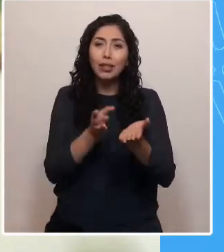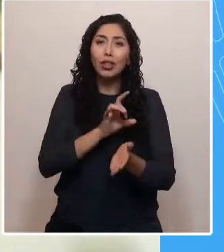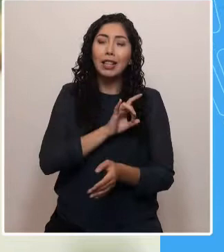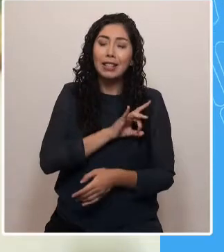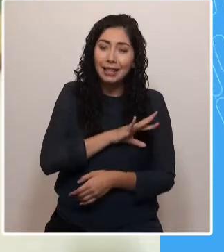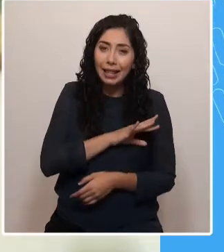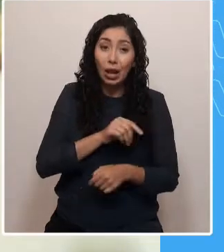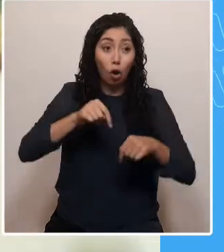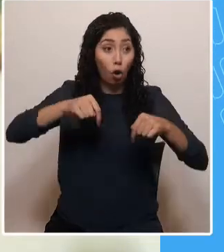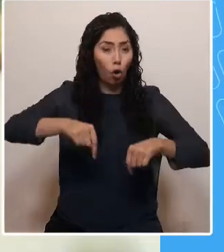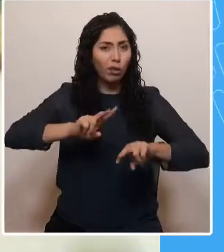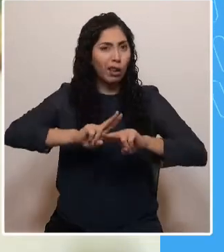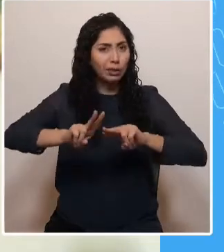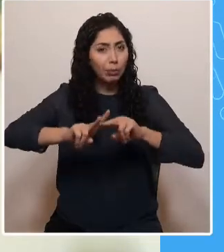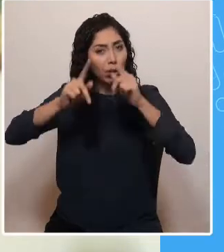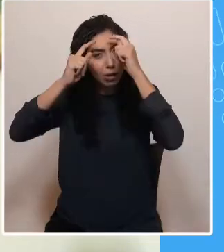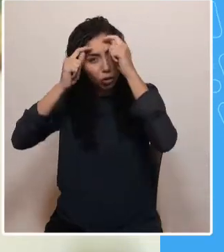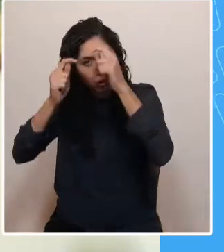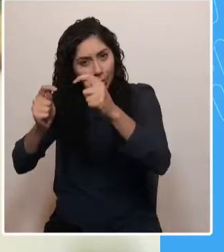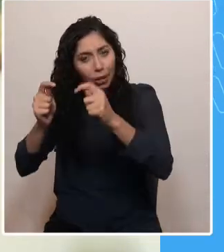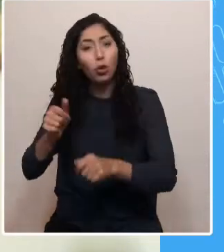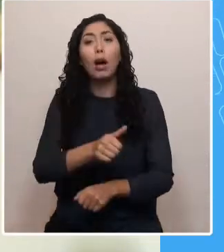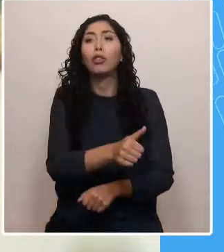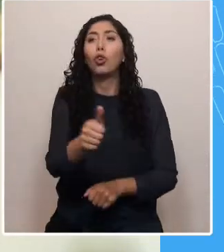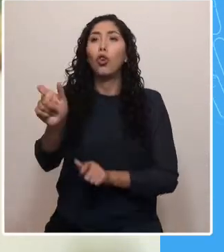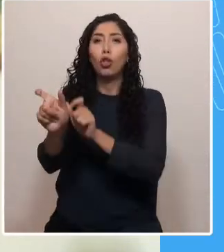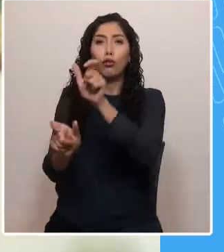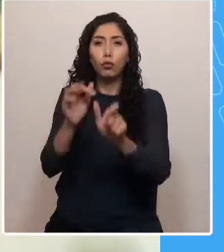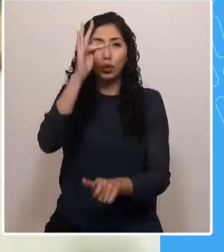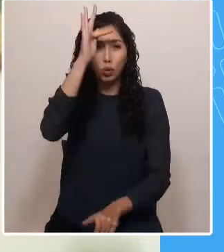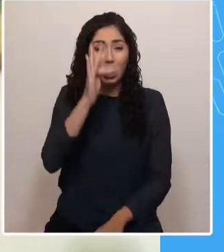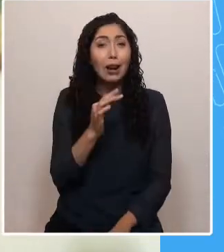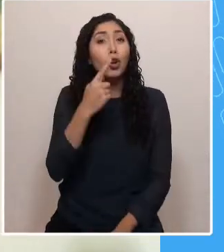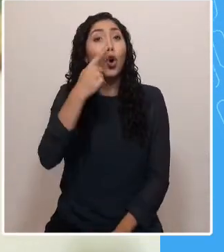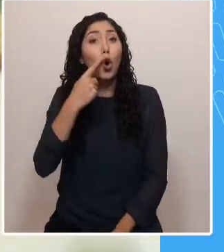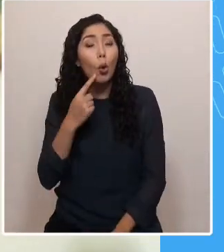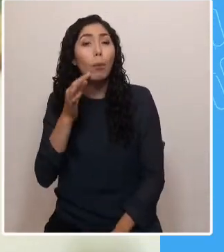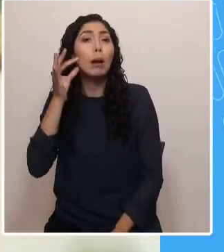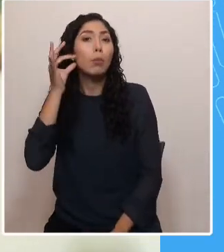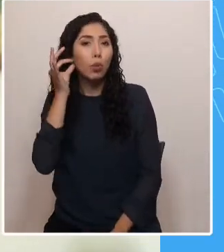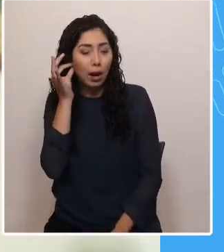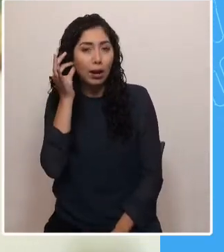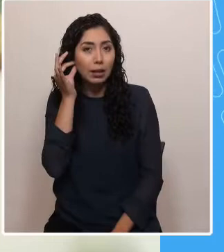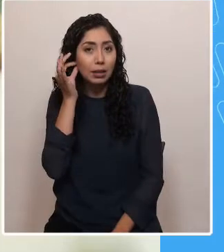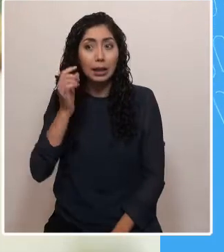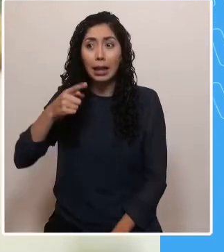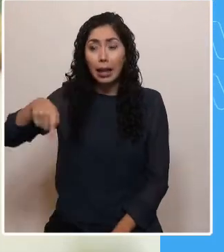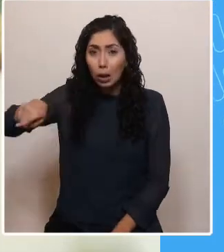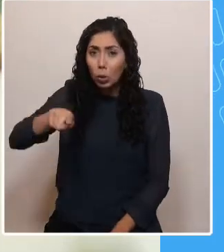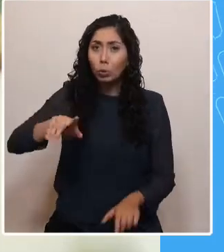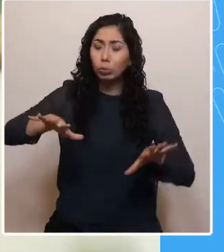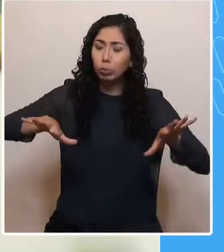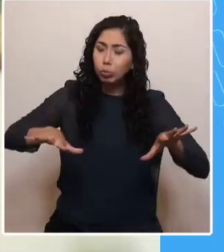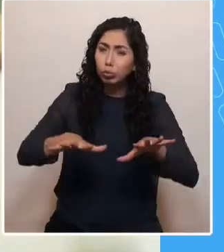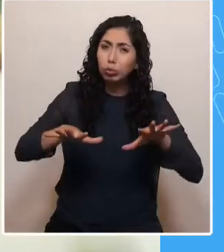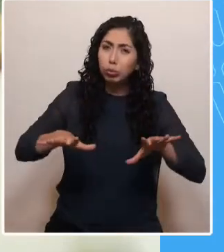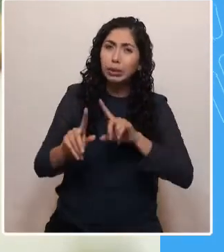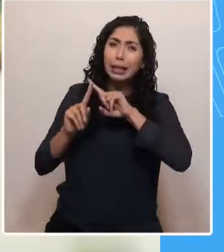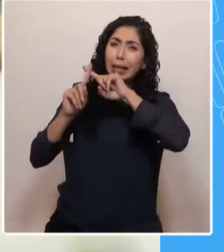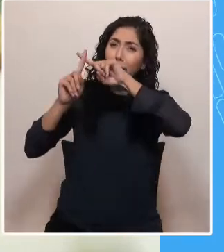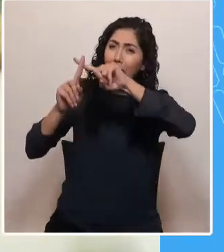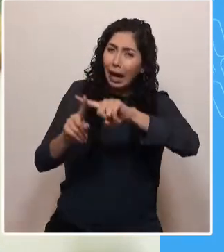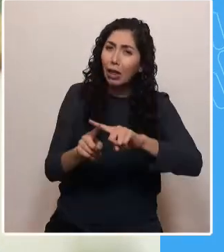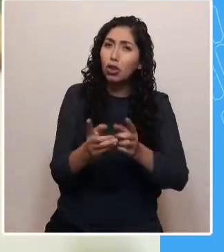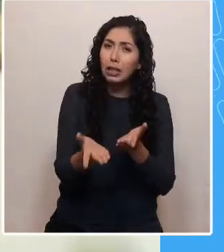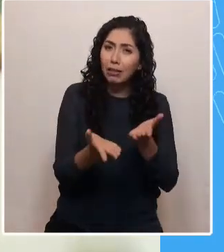un reconocimiento a todos sus funcionarios, hombres y mujeres, quienes han prestado un inagotable y sacrificado servicio a nuestra